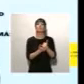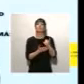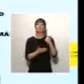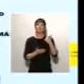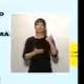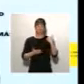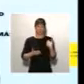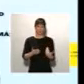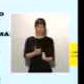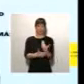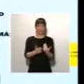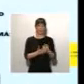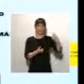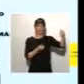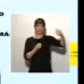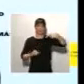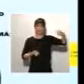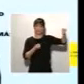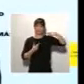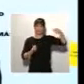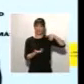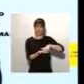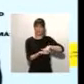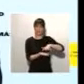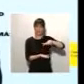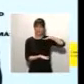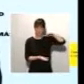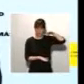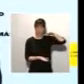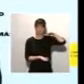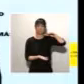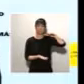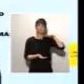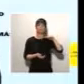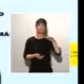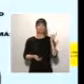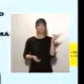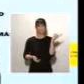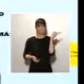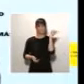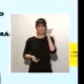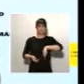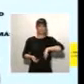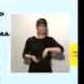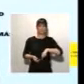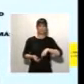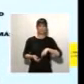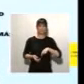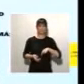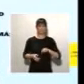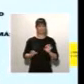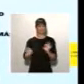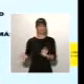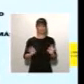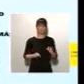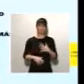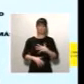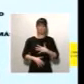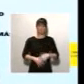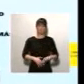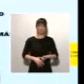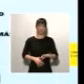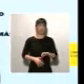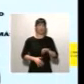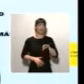próximos días. Y, además, sabemos que tenemos ya la capacidad de poder llegar a un millón de